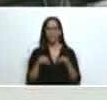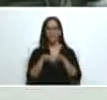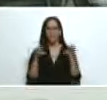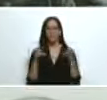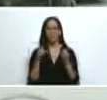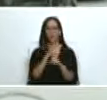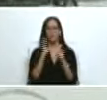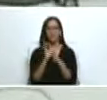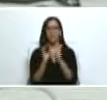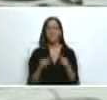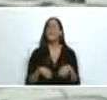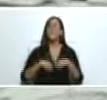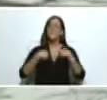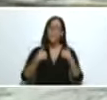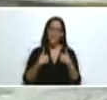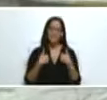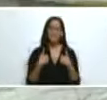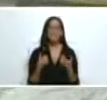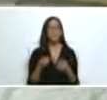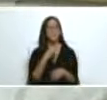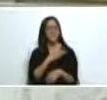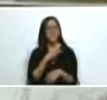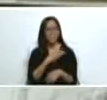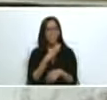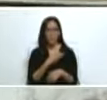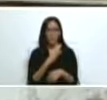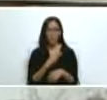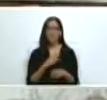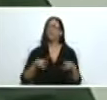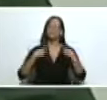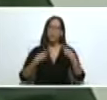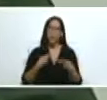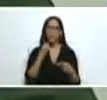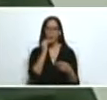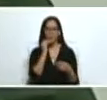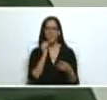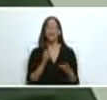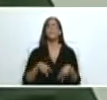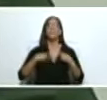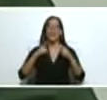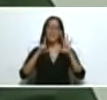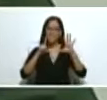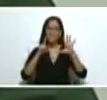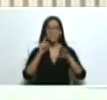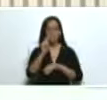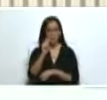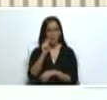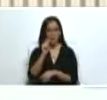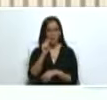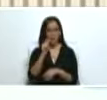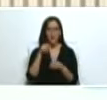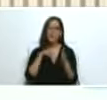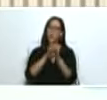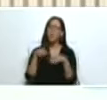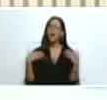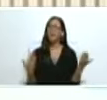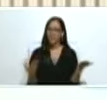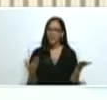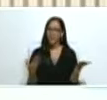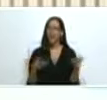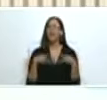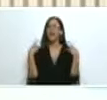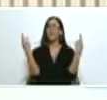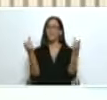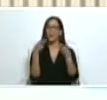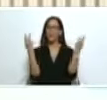cultura, más grandes misiones y misiones de nueva generación, más las 7T. ¿Rumbo a qué? A la